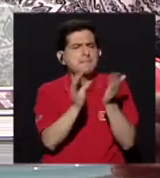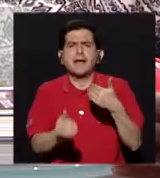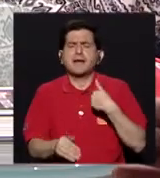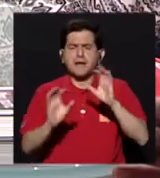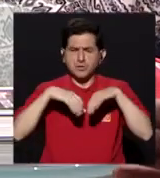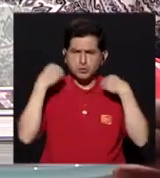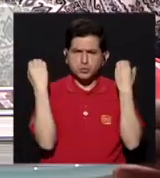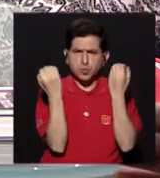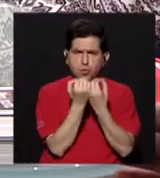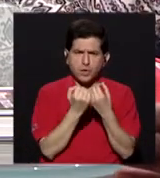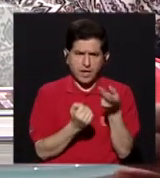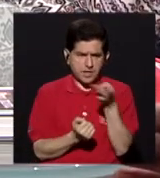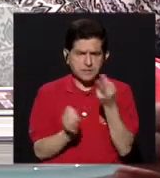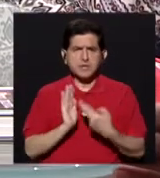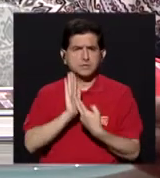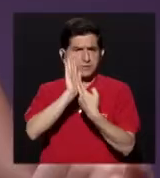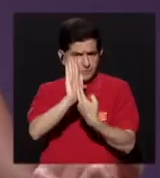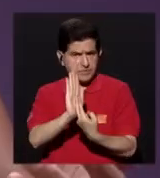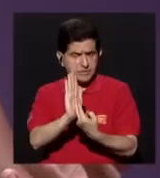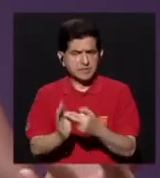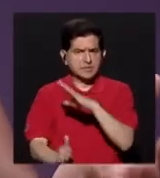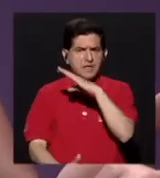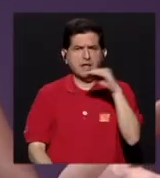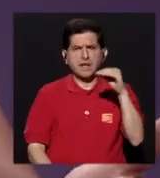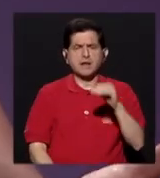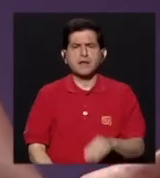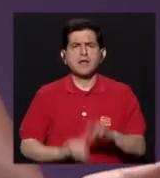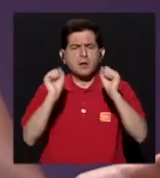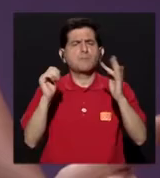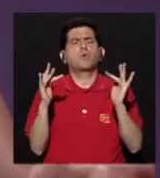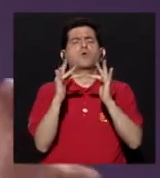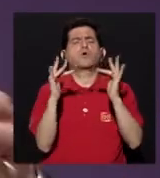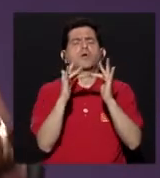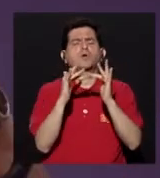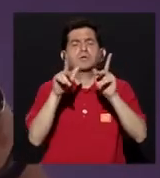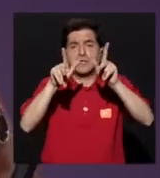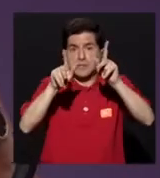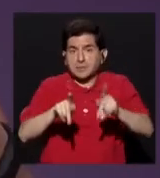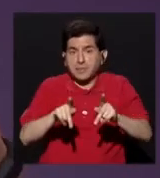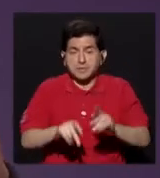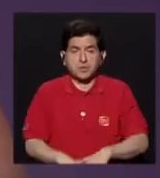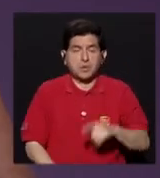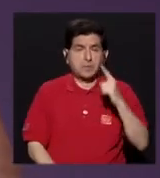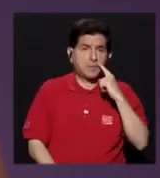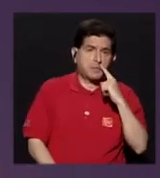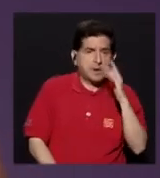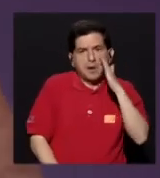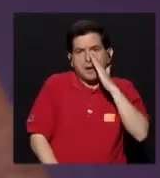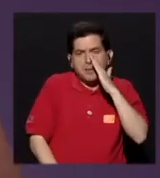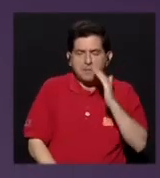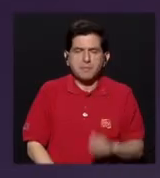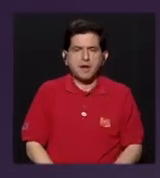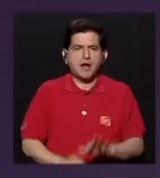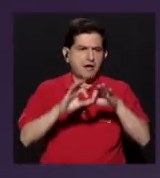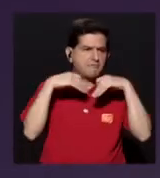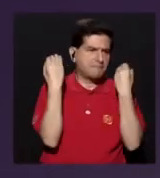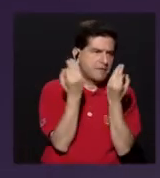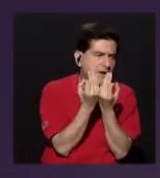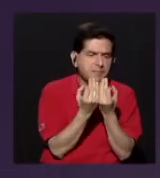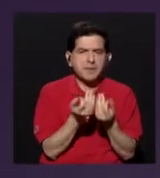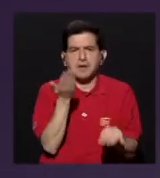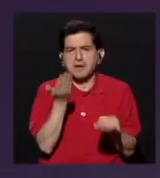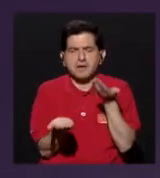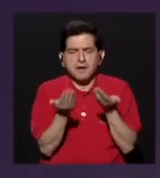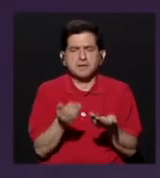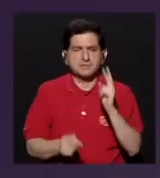las organizaciones que ustedes representan y a dónde les podría contactar a alguien, un padre o madre de familia, un familiar, un hermano o hermana